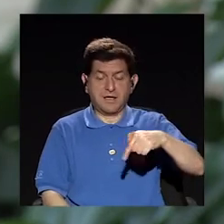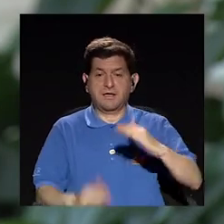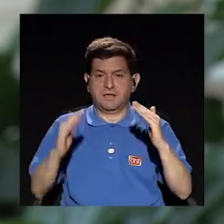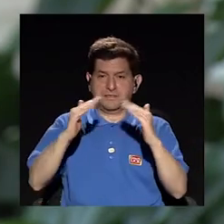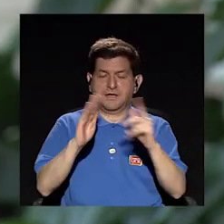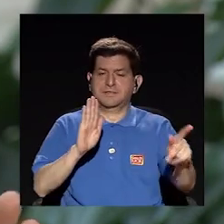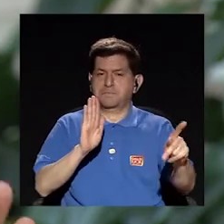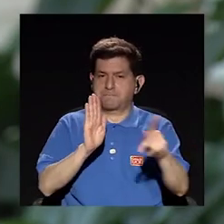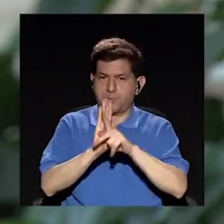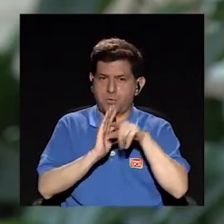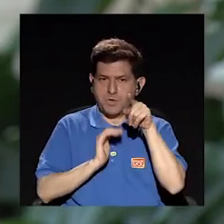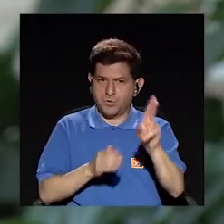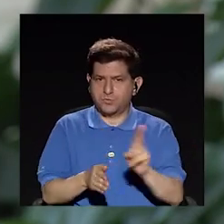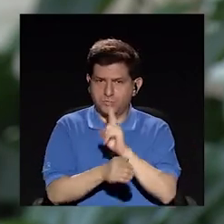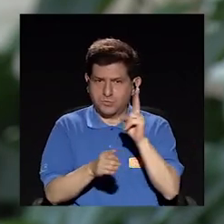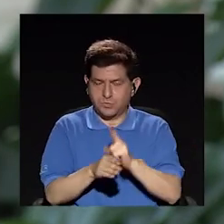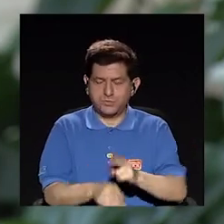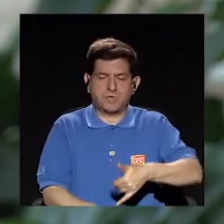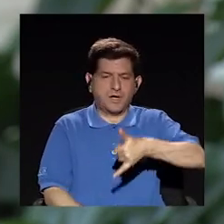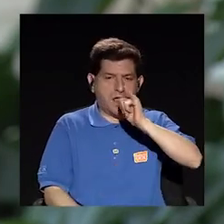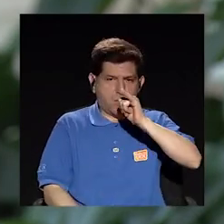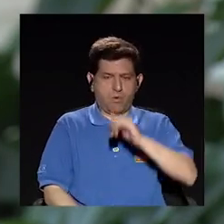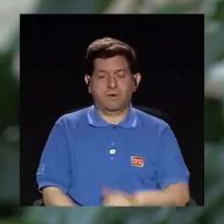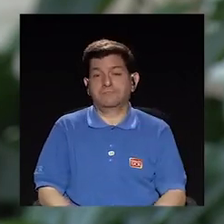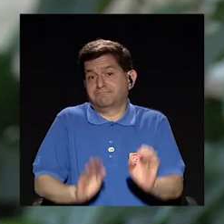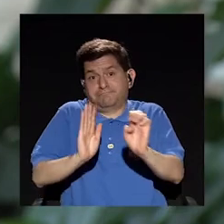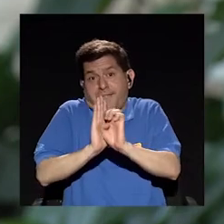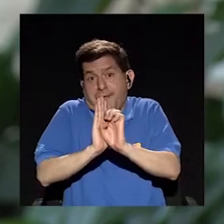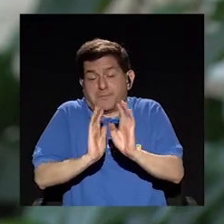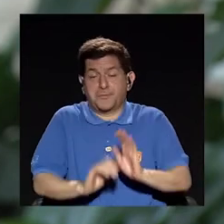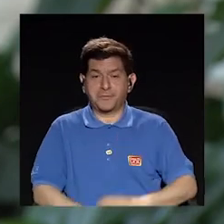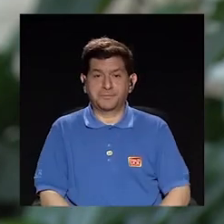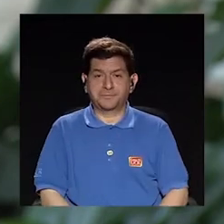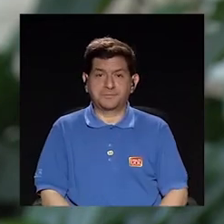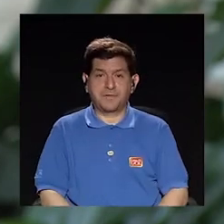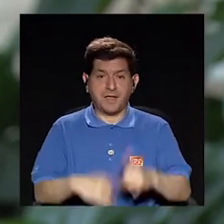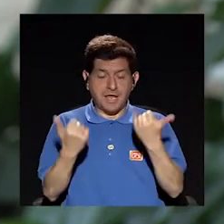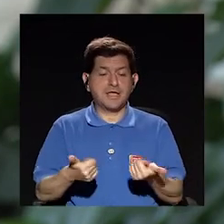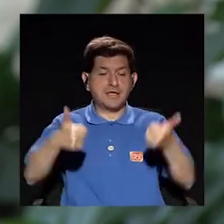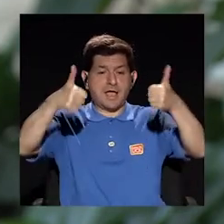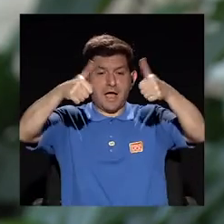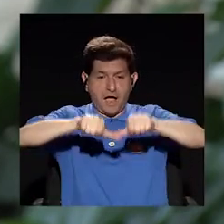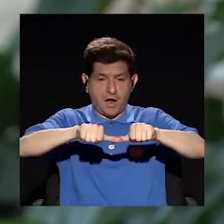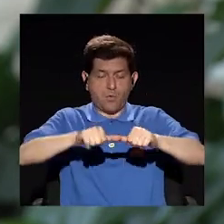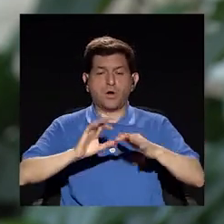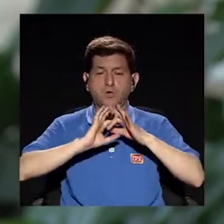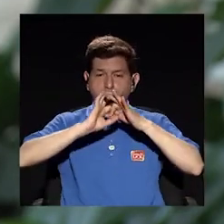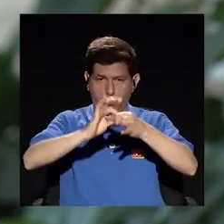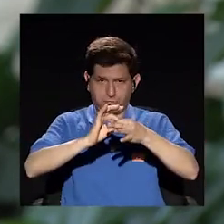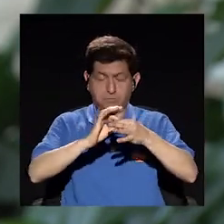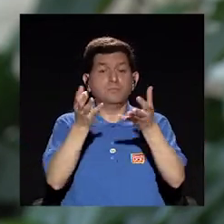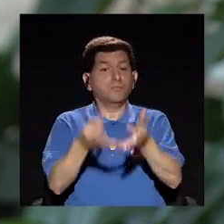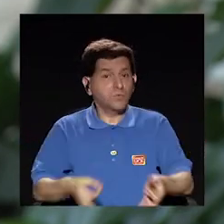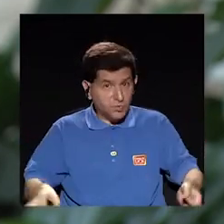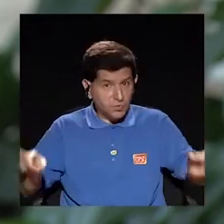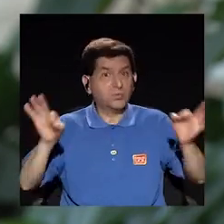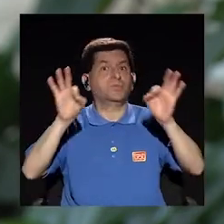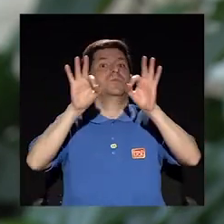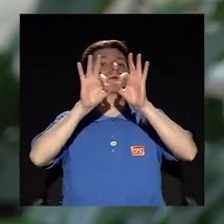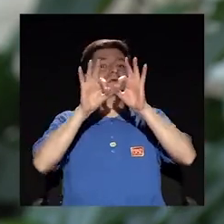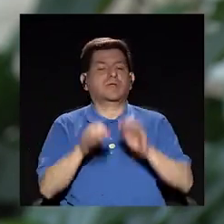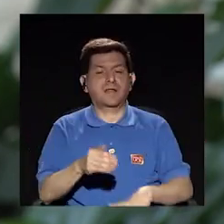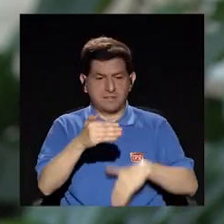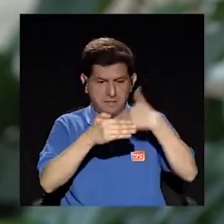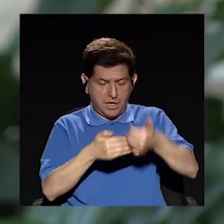ser prohibido que vos consumes alcohol, ¿verdad? Por ejemplo, y se llega a un acuerdo en conjunto, porque eso es súper importante.